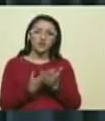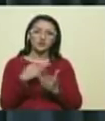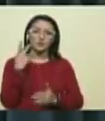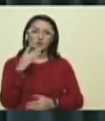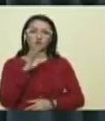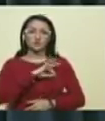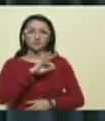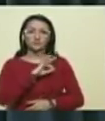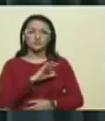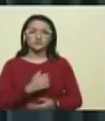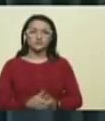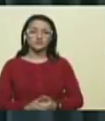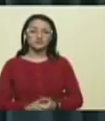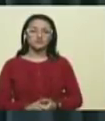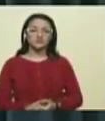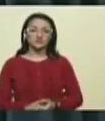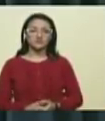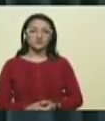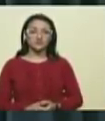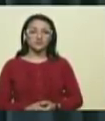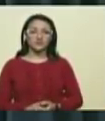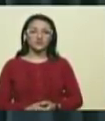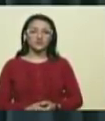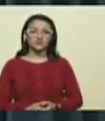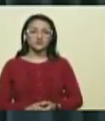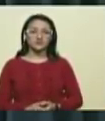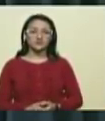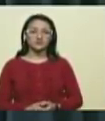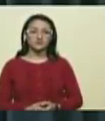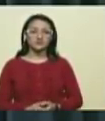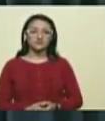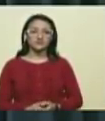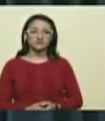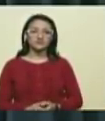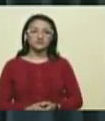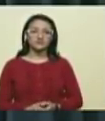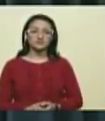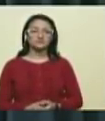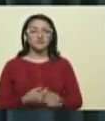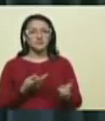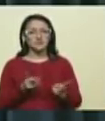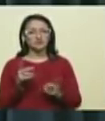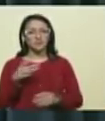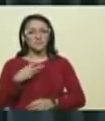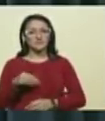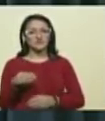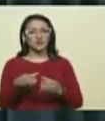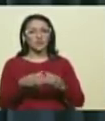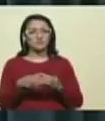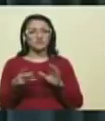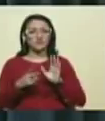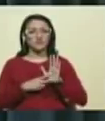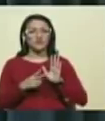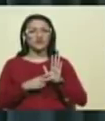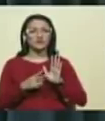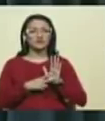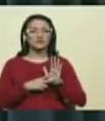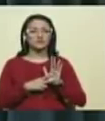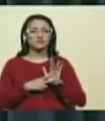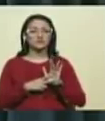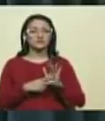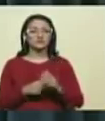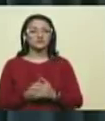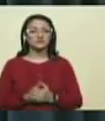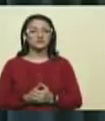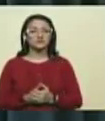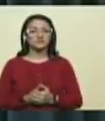social, y abandonemos la violencia. En consecuencia, esa exhortación que hizo el presidente a la Comisión de la Verdad le permitió a la Comisión de